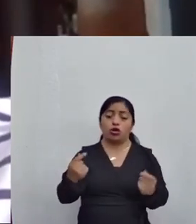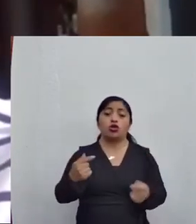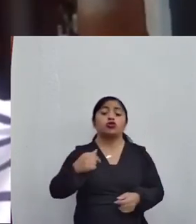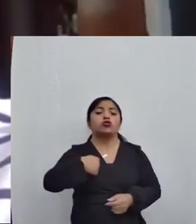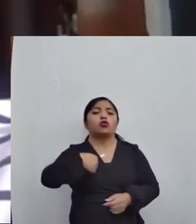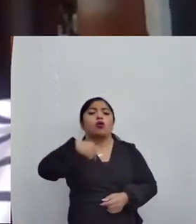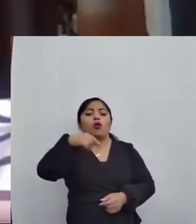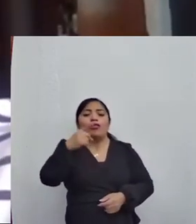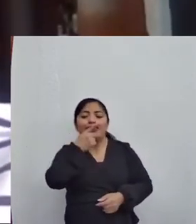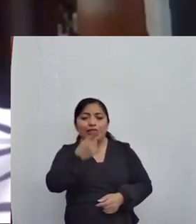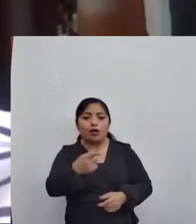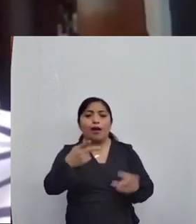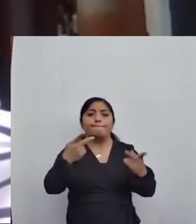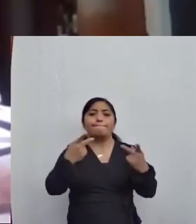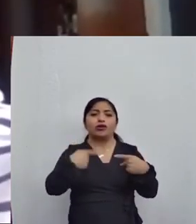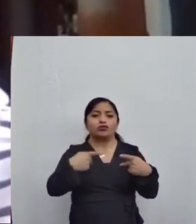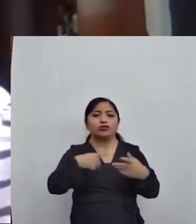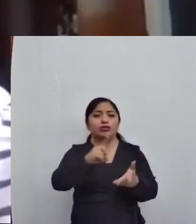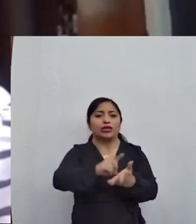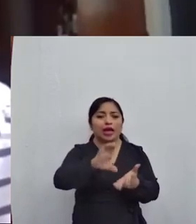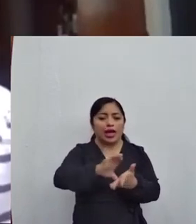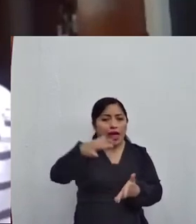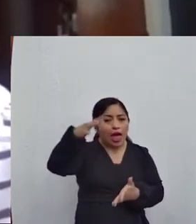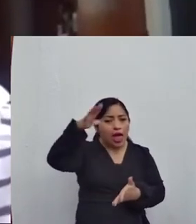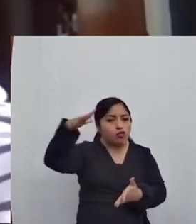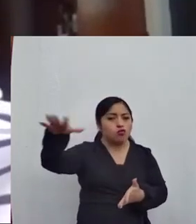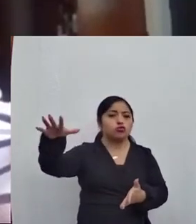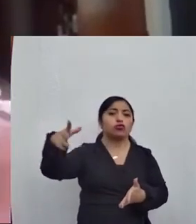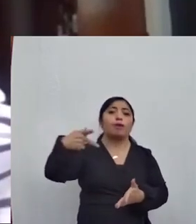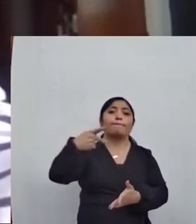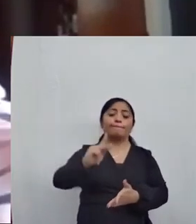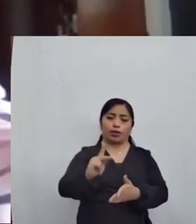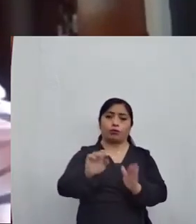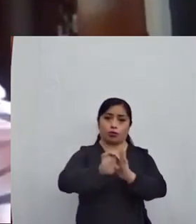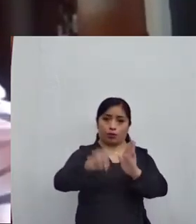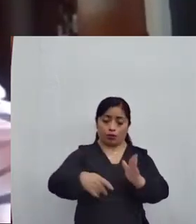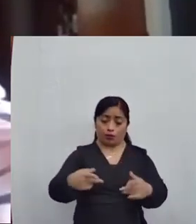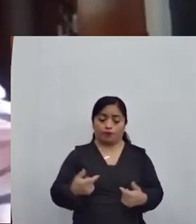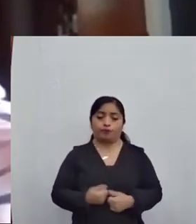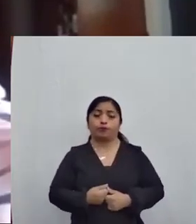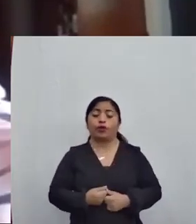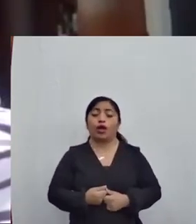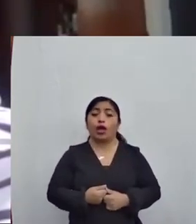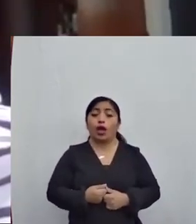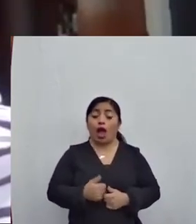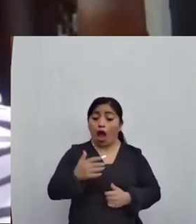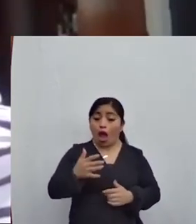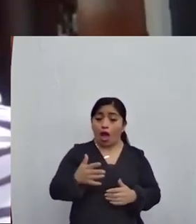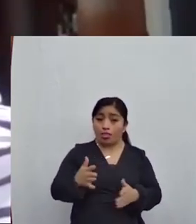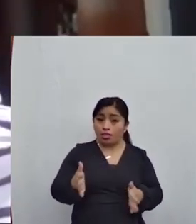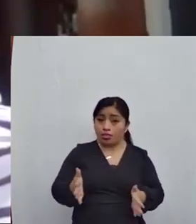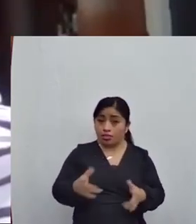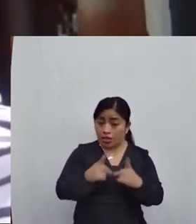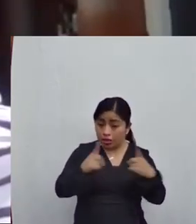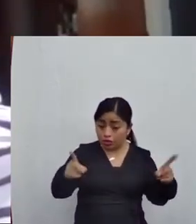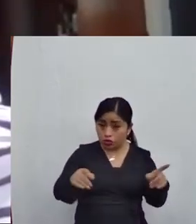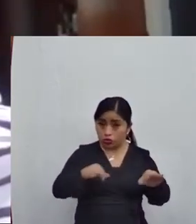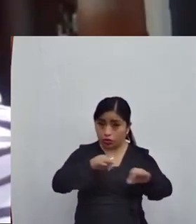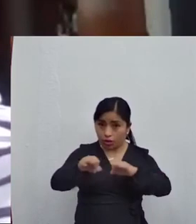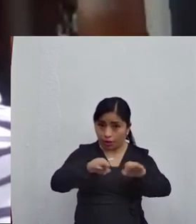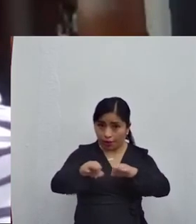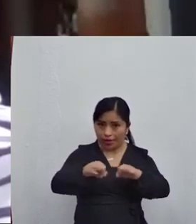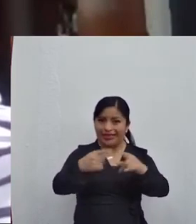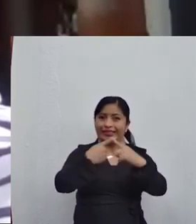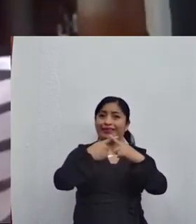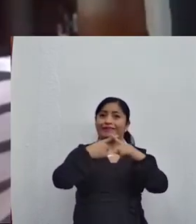adultos, pero las habilidades para el trabajo se adquieren en la adolescencia. Entonces, es en las escuelas donde